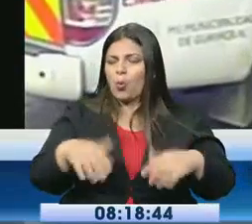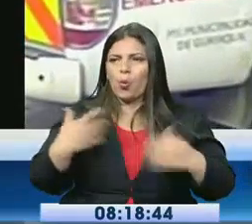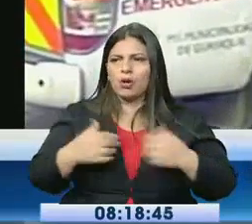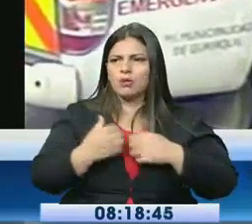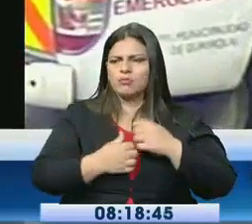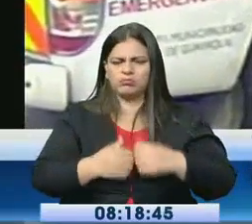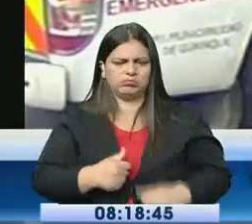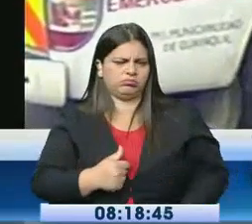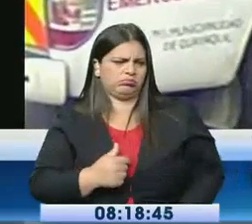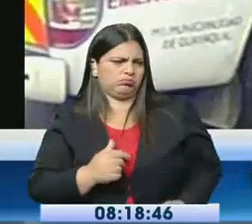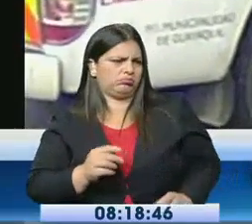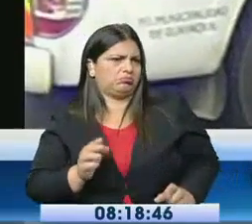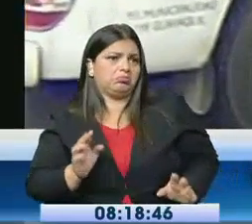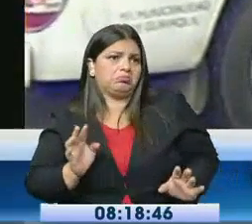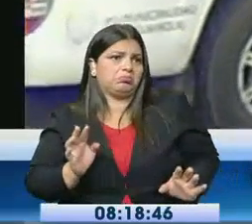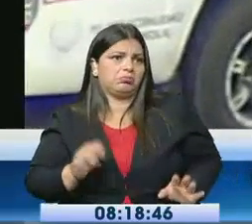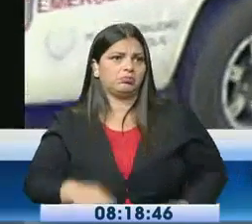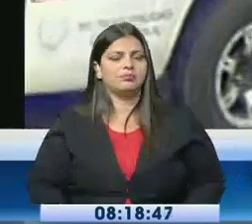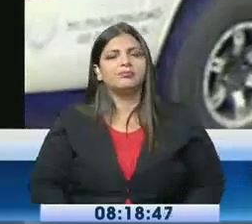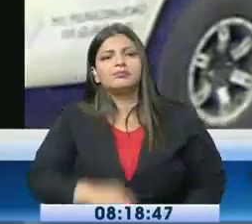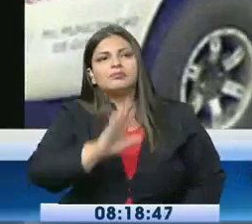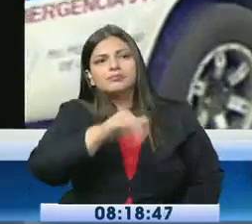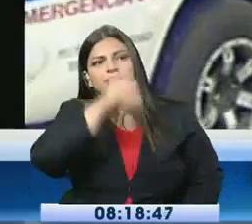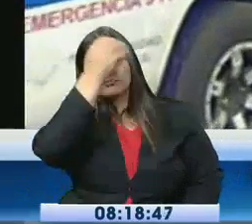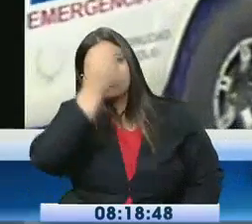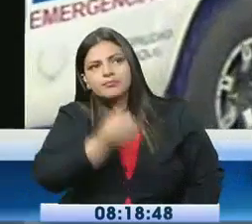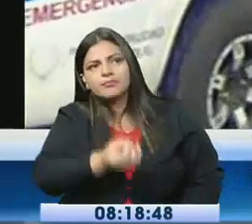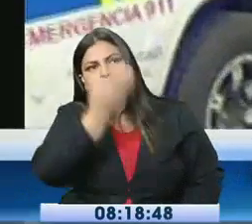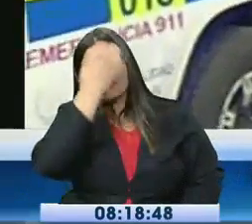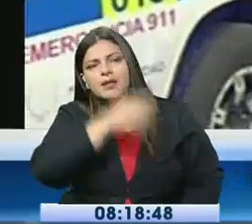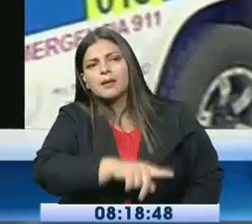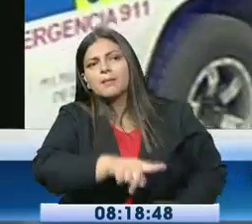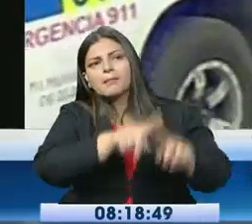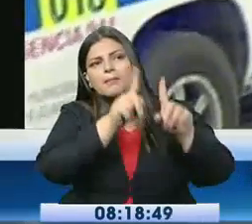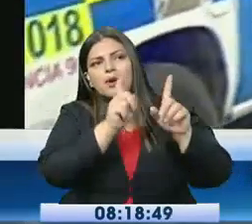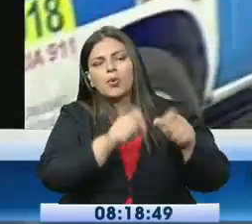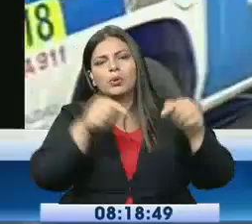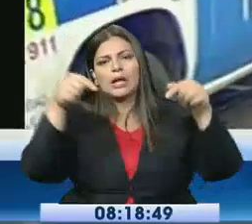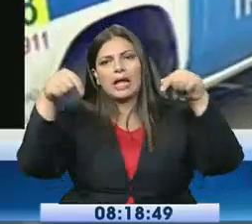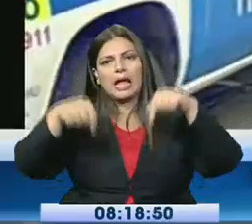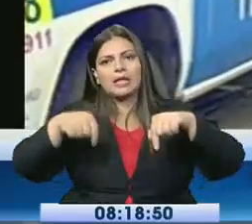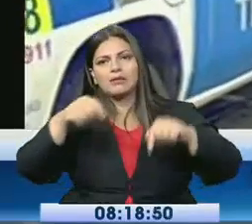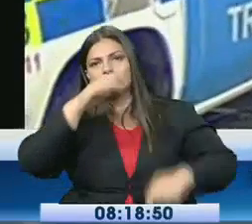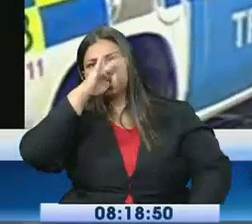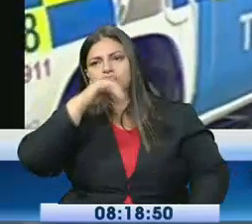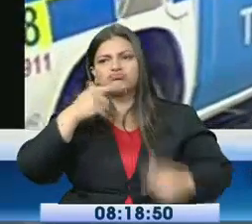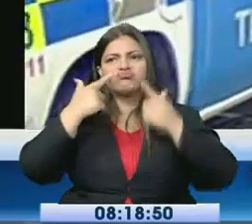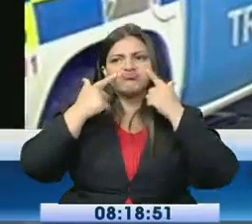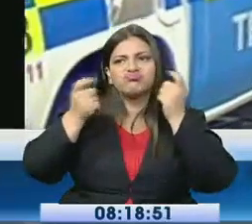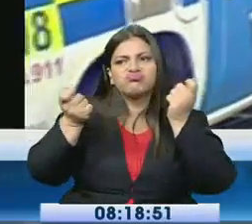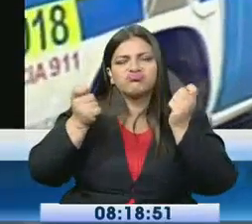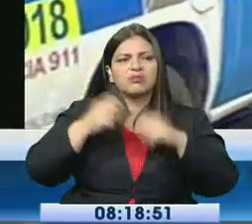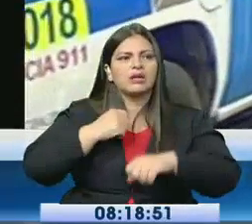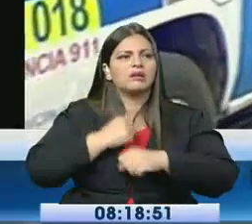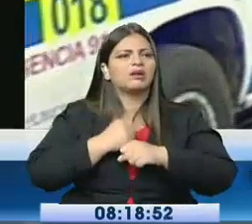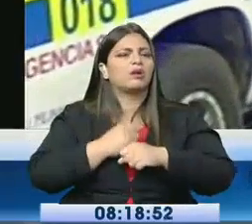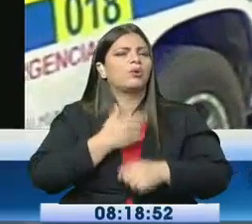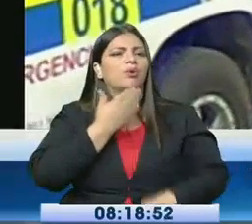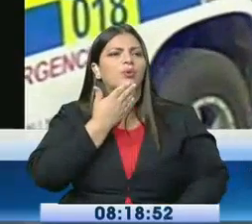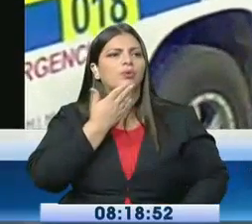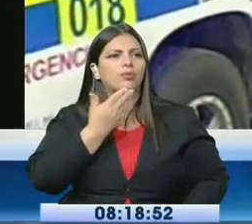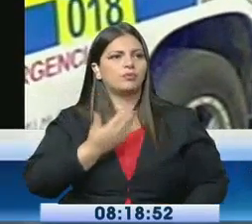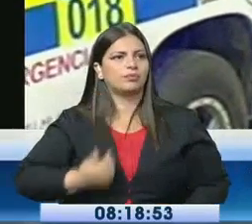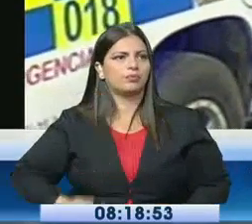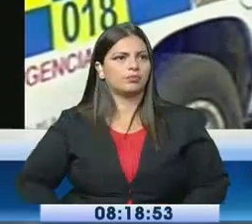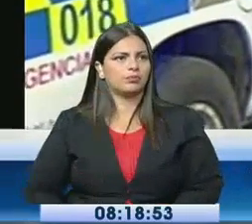días, una consulta. ¿Cuál es el trabajo que realiza la ATM en este punto de la vía Daule? No concerniente a los conductores de tricimotos.